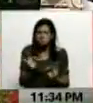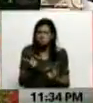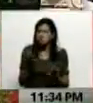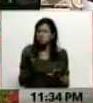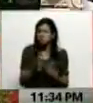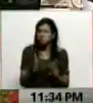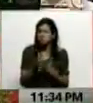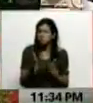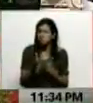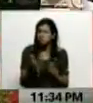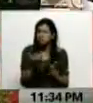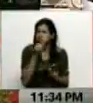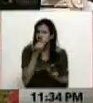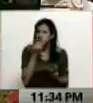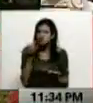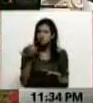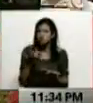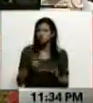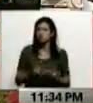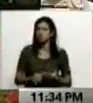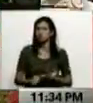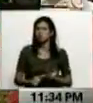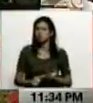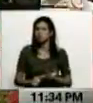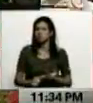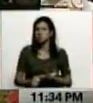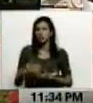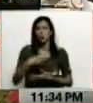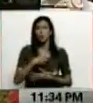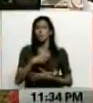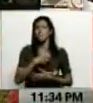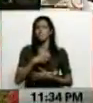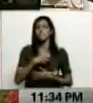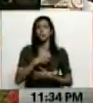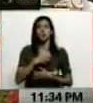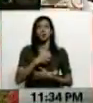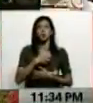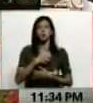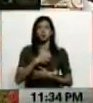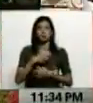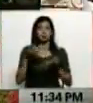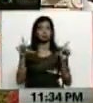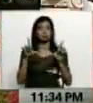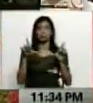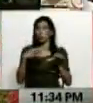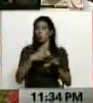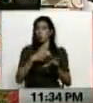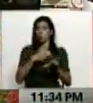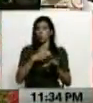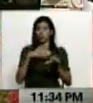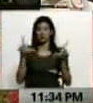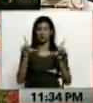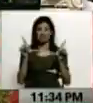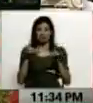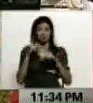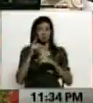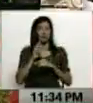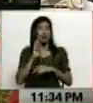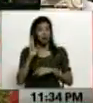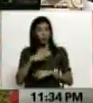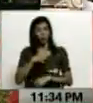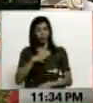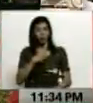declaran que que lo que está ocurriendo No es que no podemos porque los medios no nos dejan los